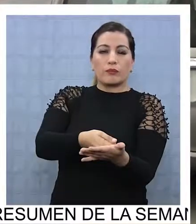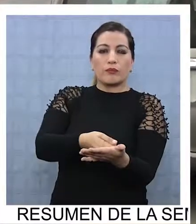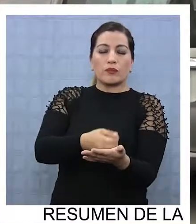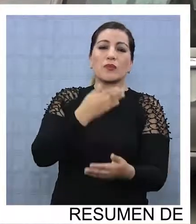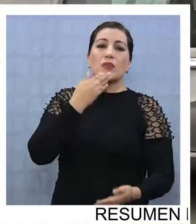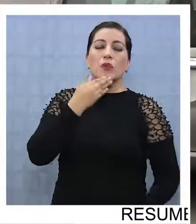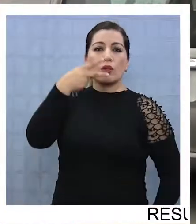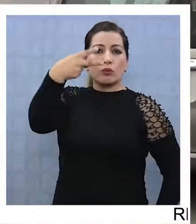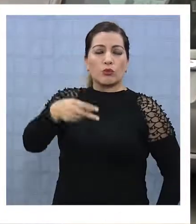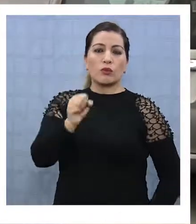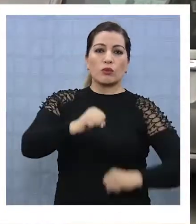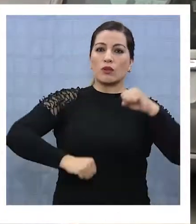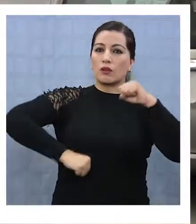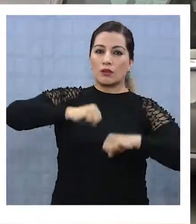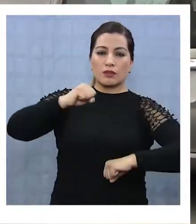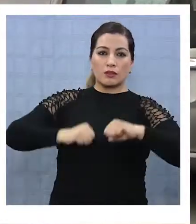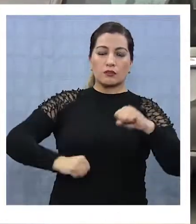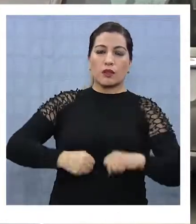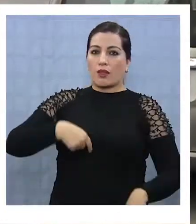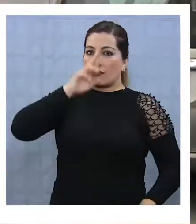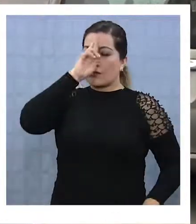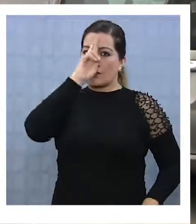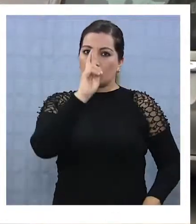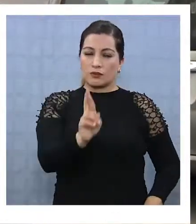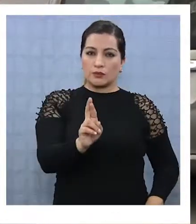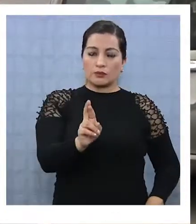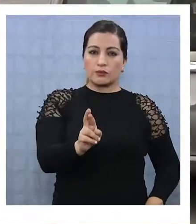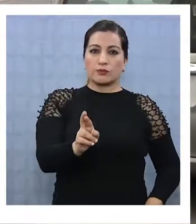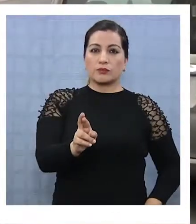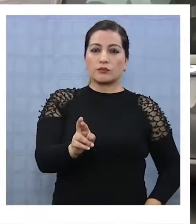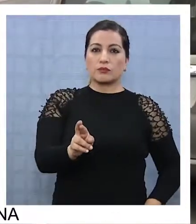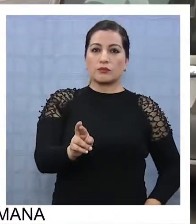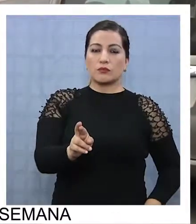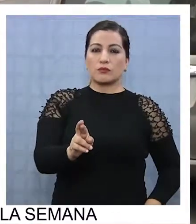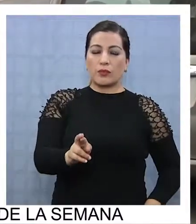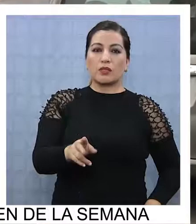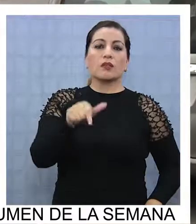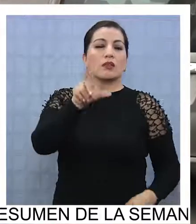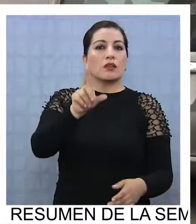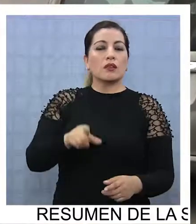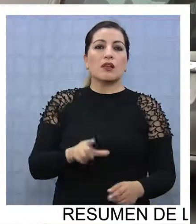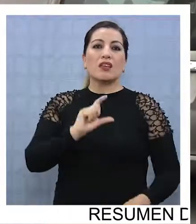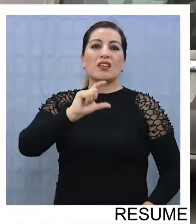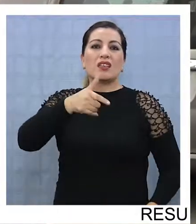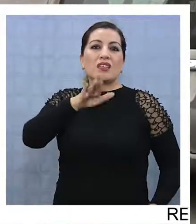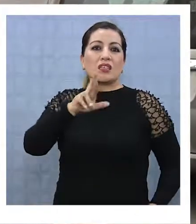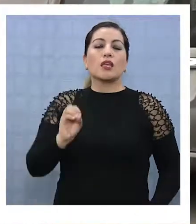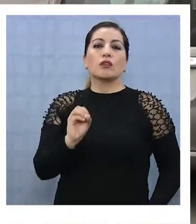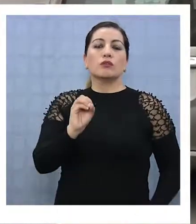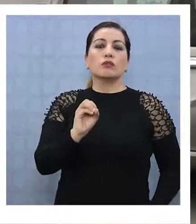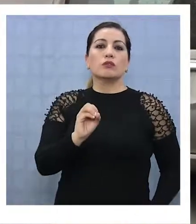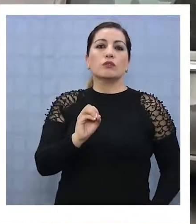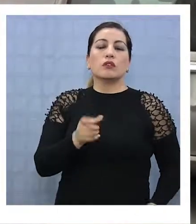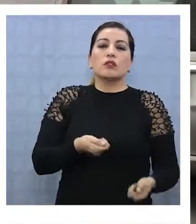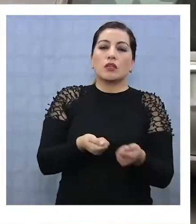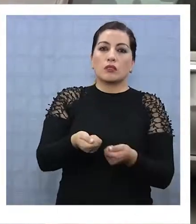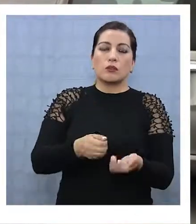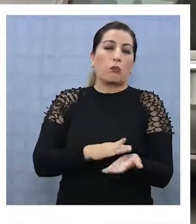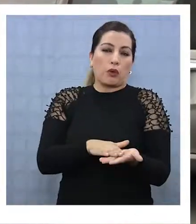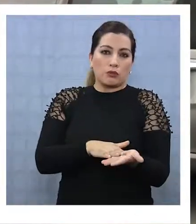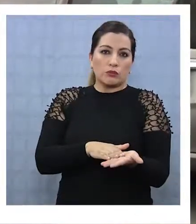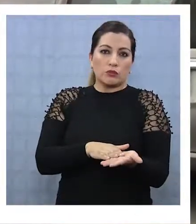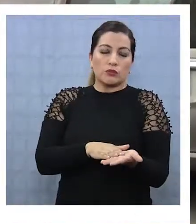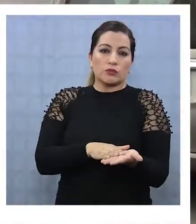de los empresarios a que respeten el giro de su negocio.